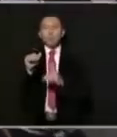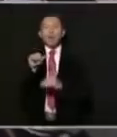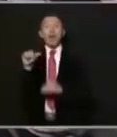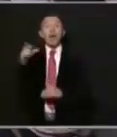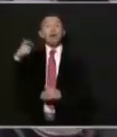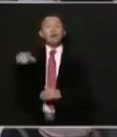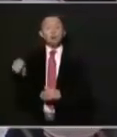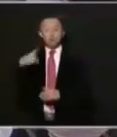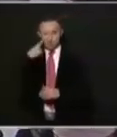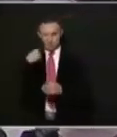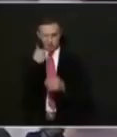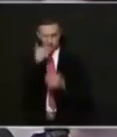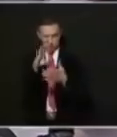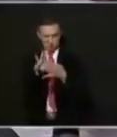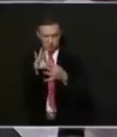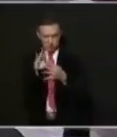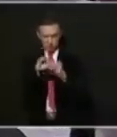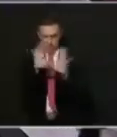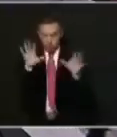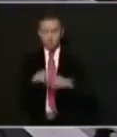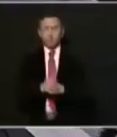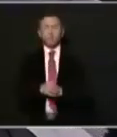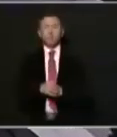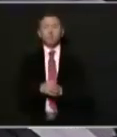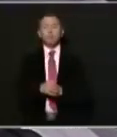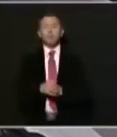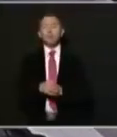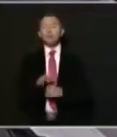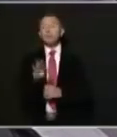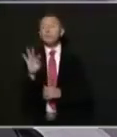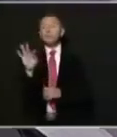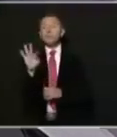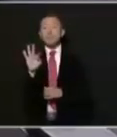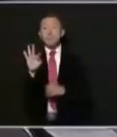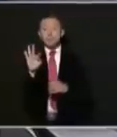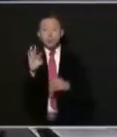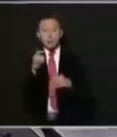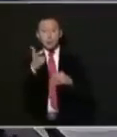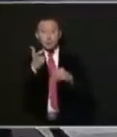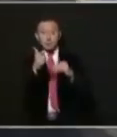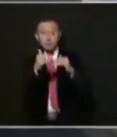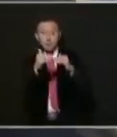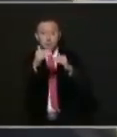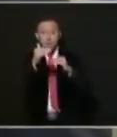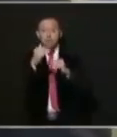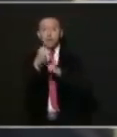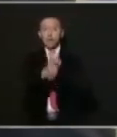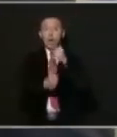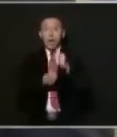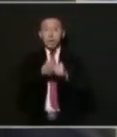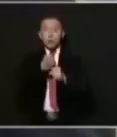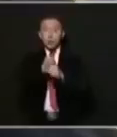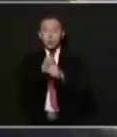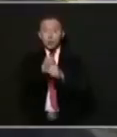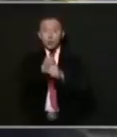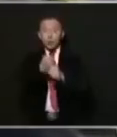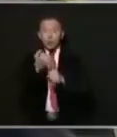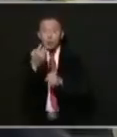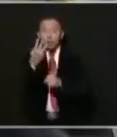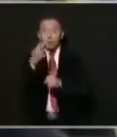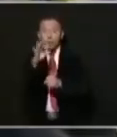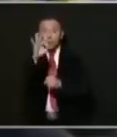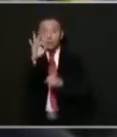Si la inflación es 4% anual, es lo único que van a